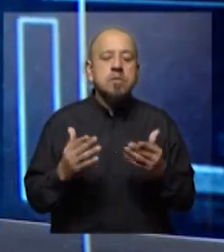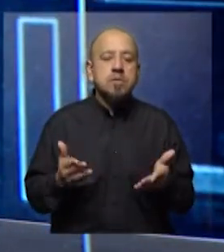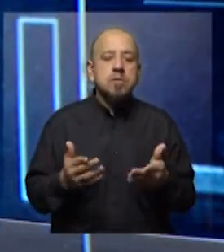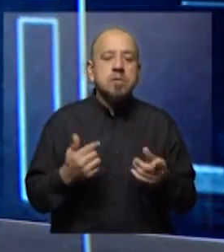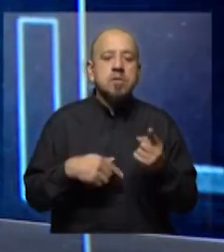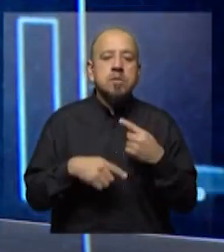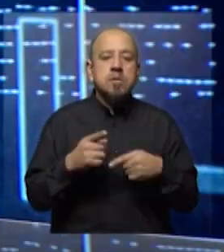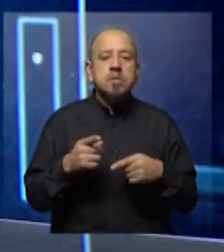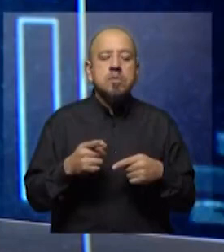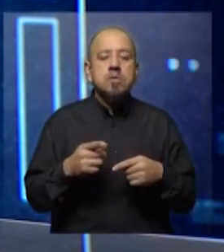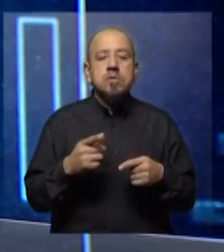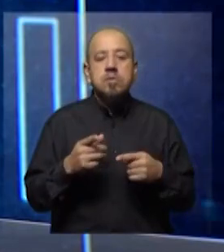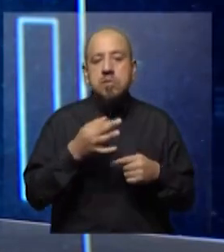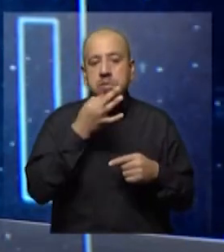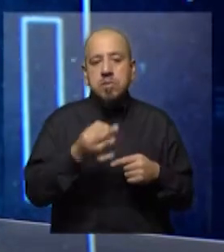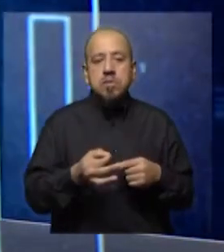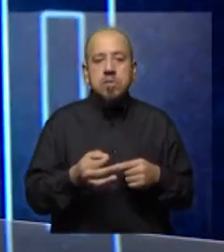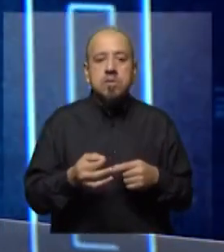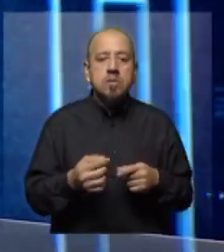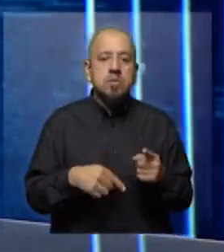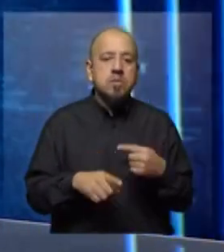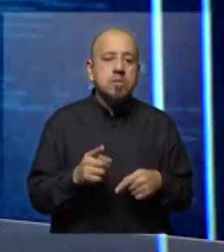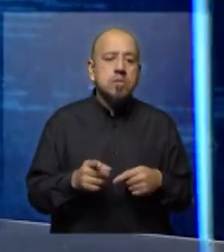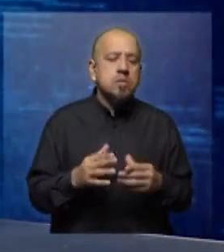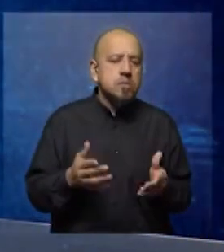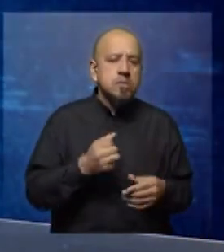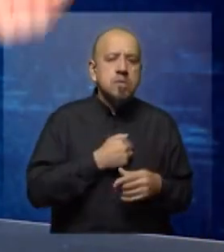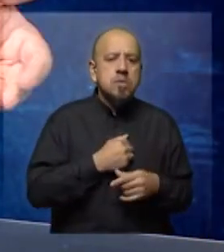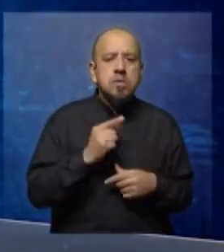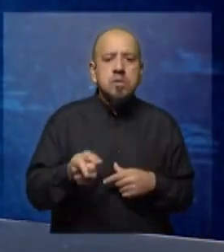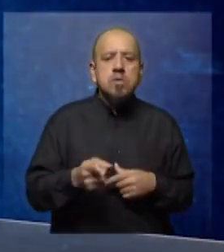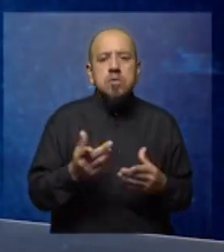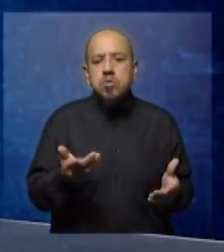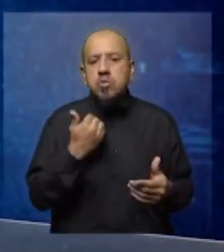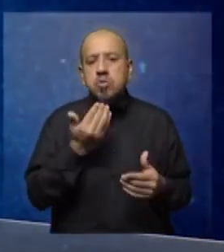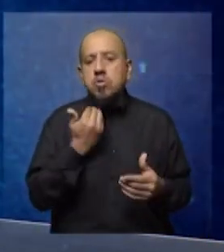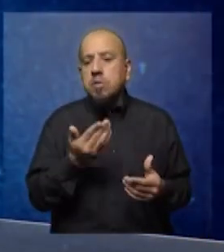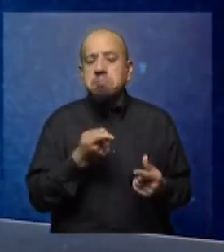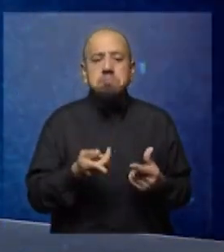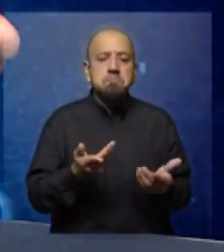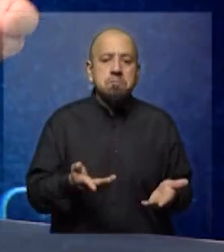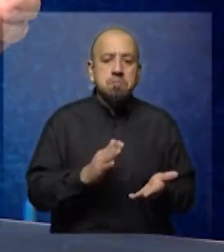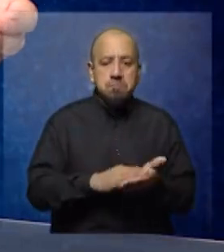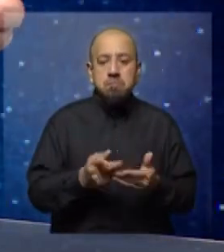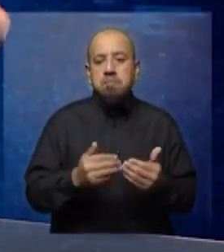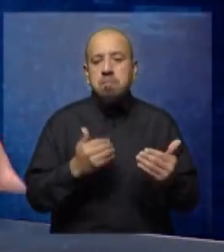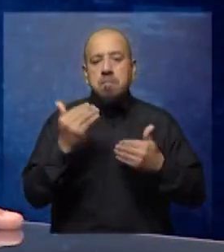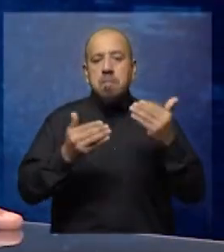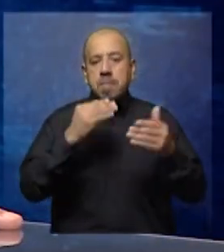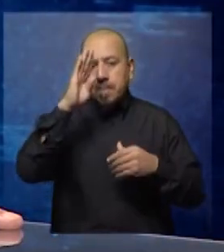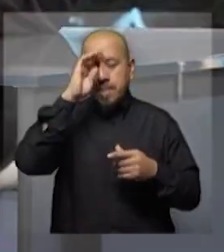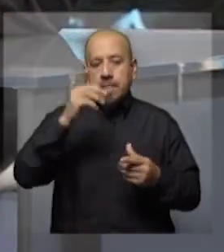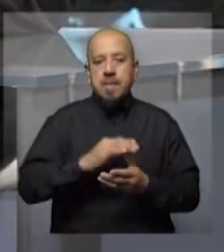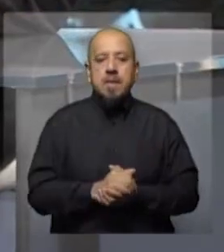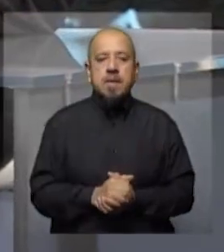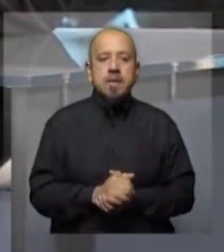estamos afirmando y como él decía no tener ningún temor de decir que esto no sabemos y justamente eso es lo que nos mueve para aprender